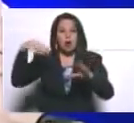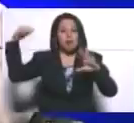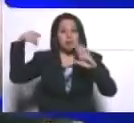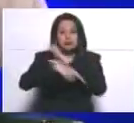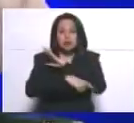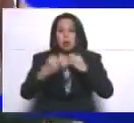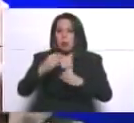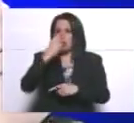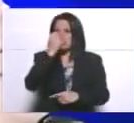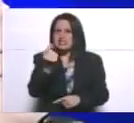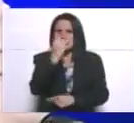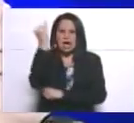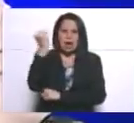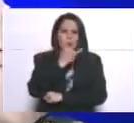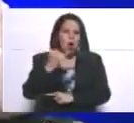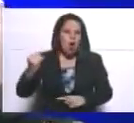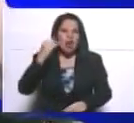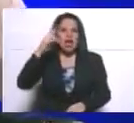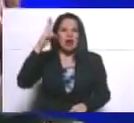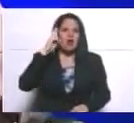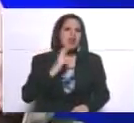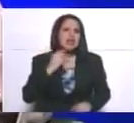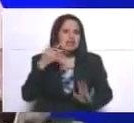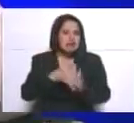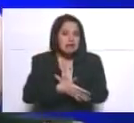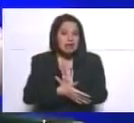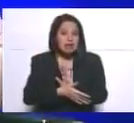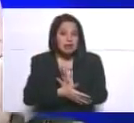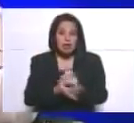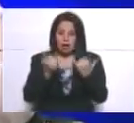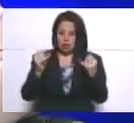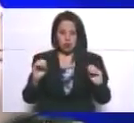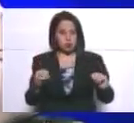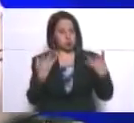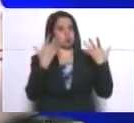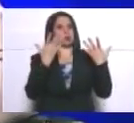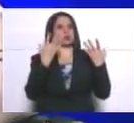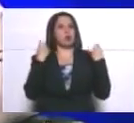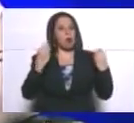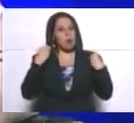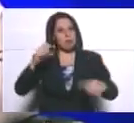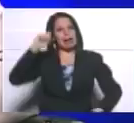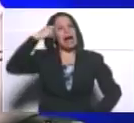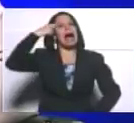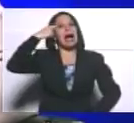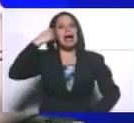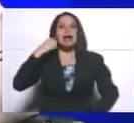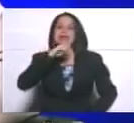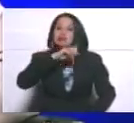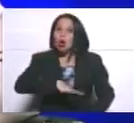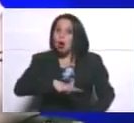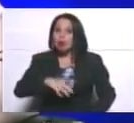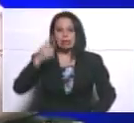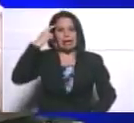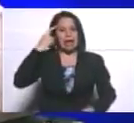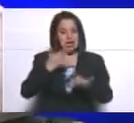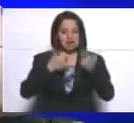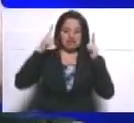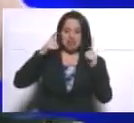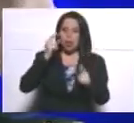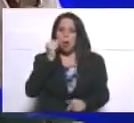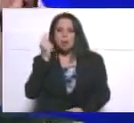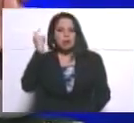Ezequiel Zamora, a Simón Rodríguez. Bueno, trae para la época nuestros libertadores y nuestras libertadoras. Y con